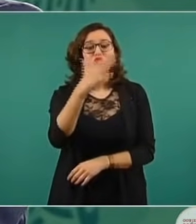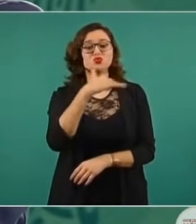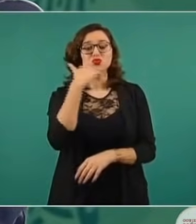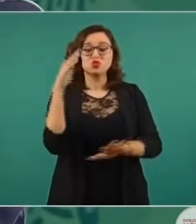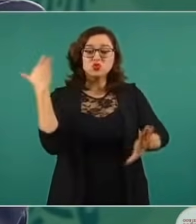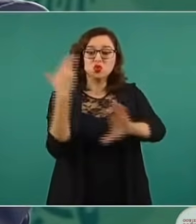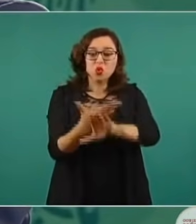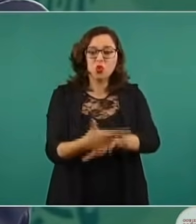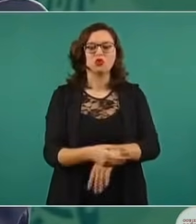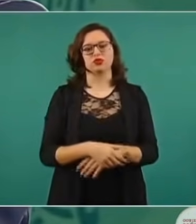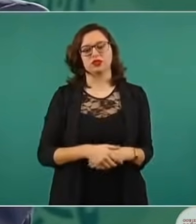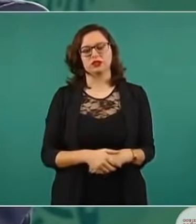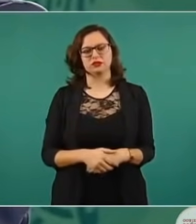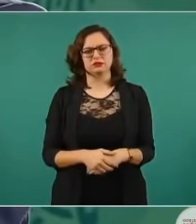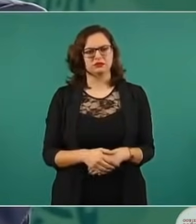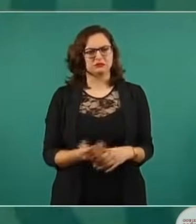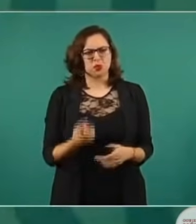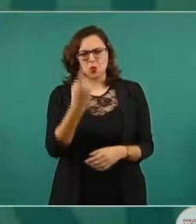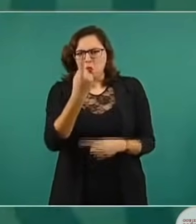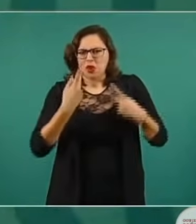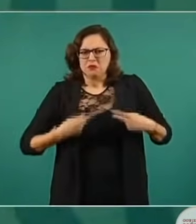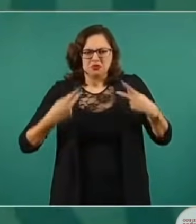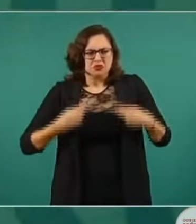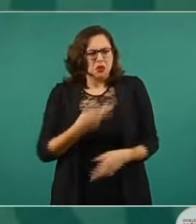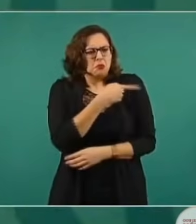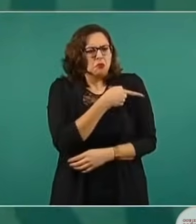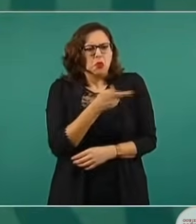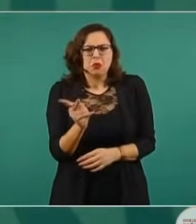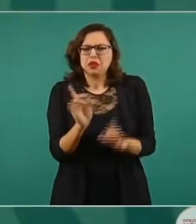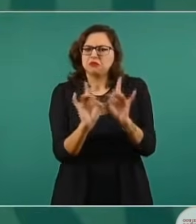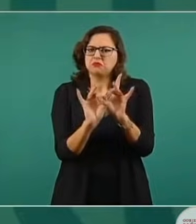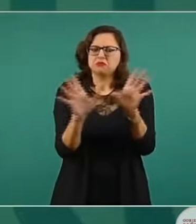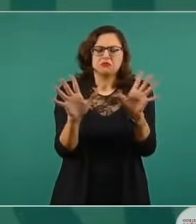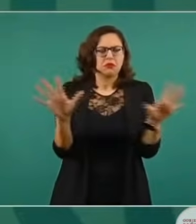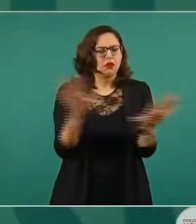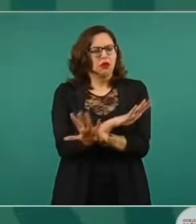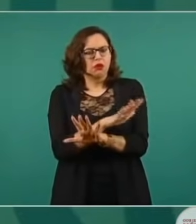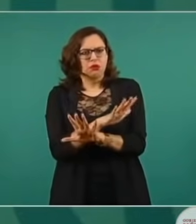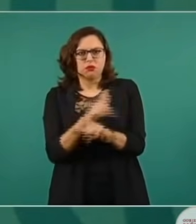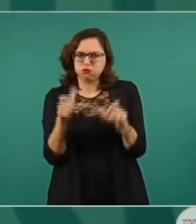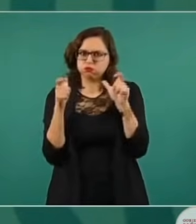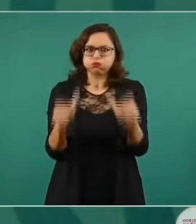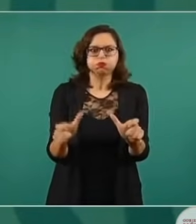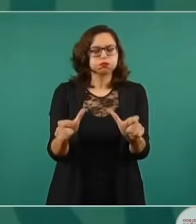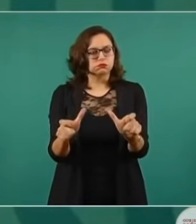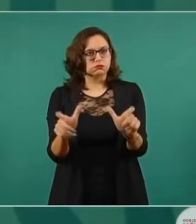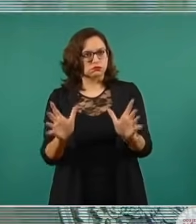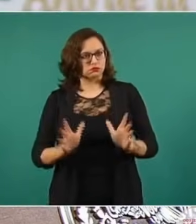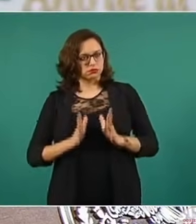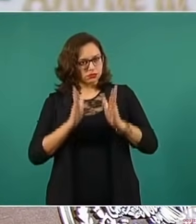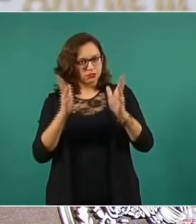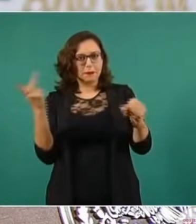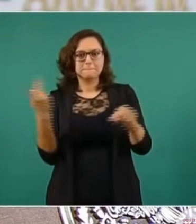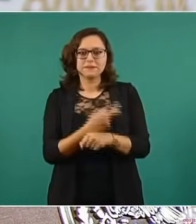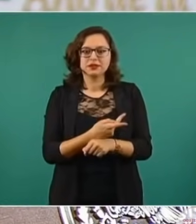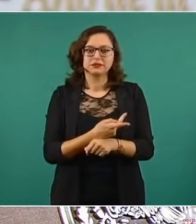la mañana amasan grandes fortunas al amparo del poder público, como ha sucedido en México,